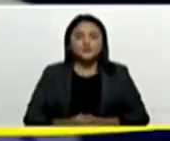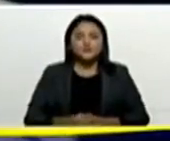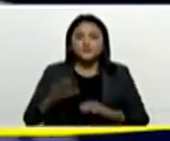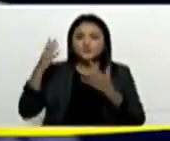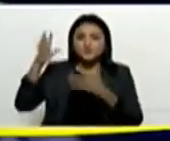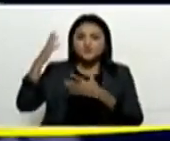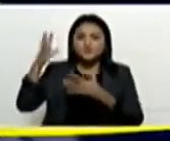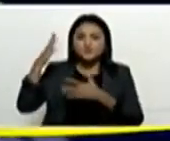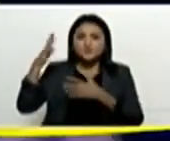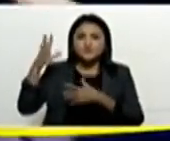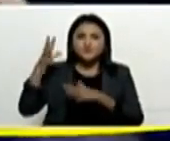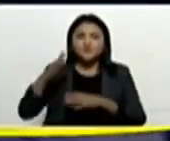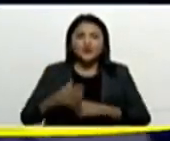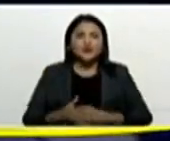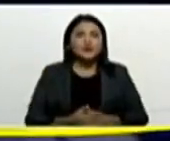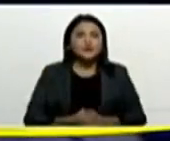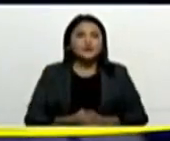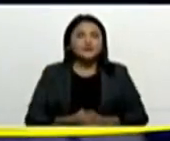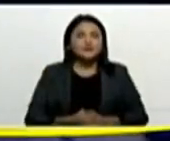Gracias. Uno.